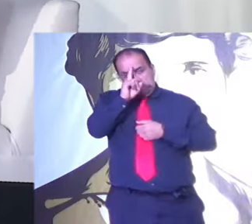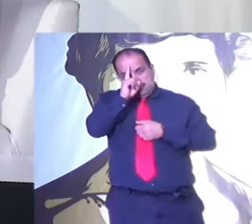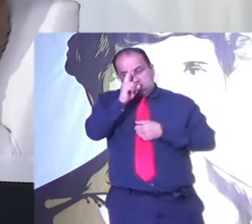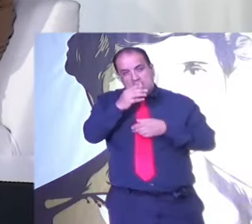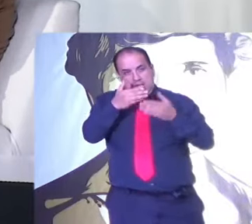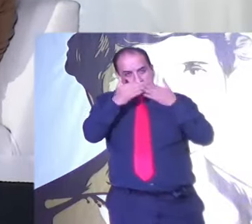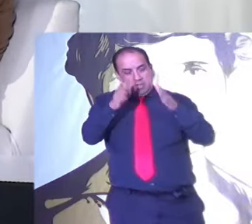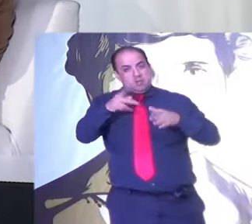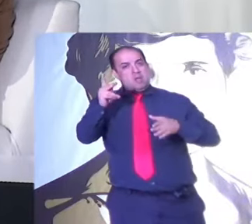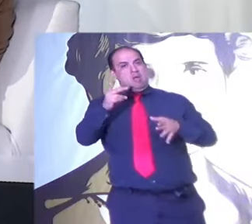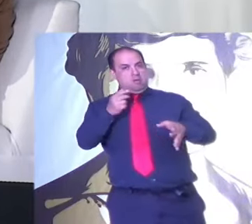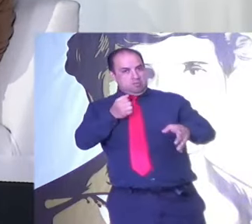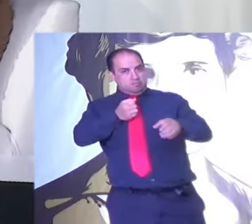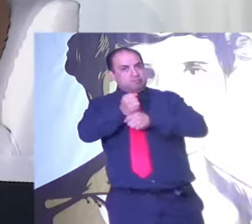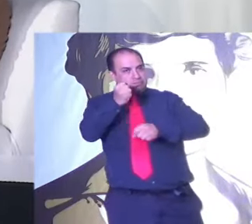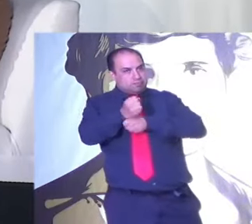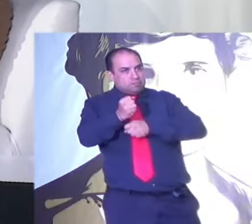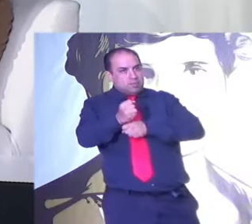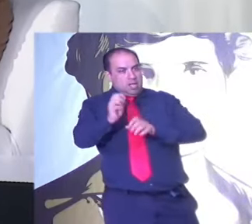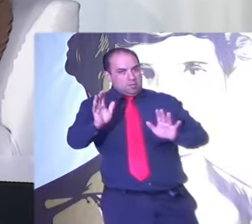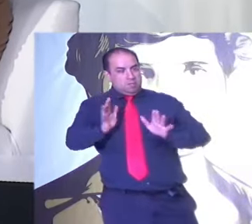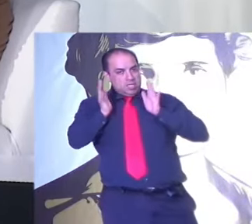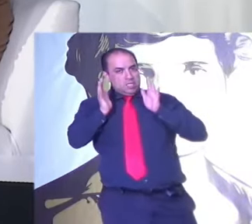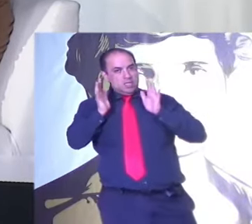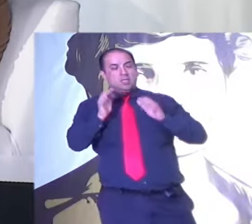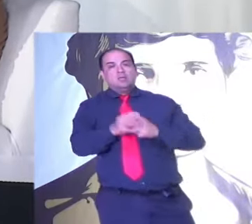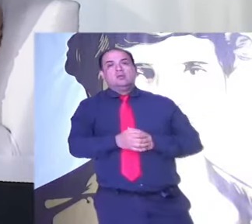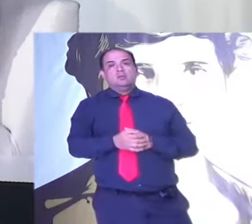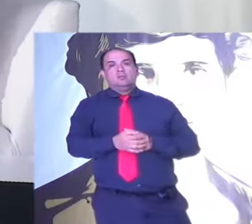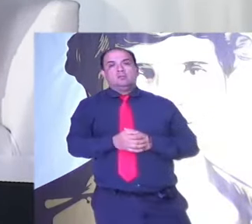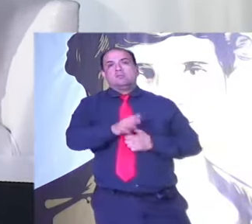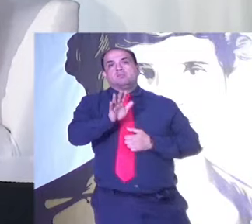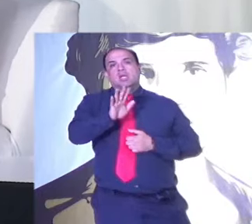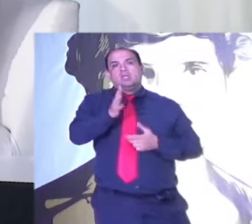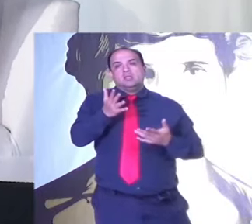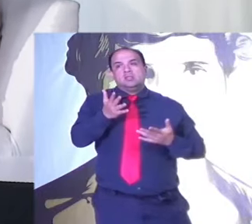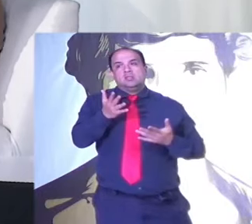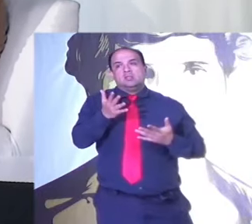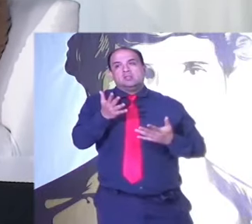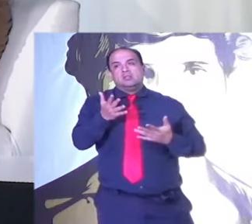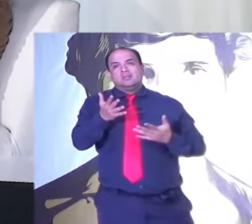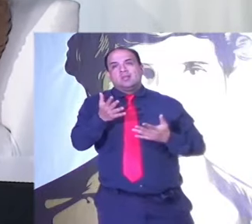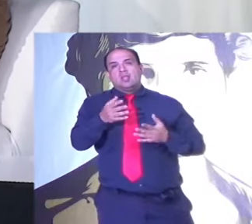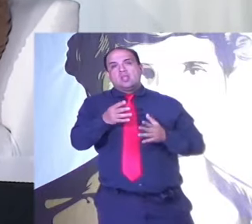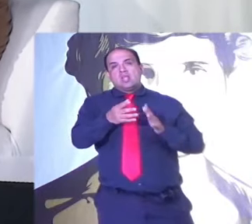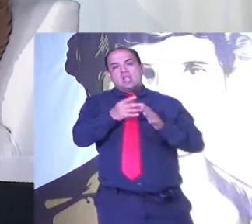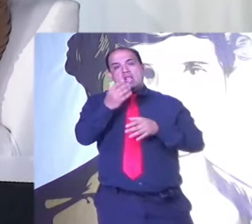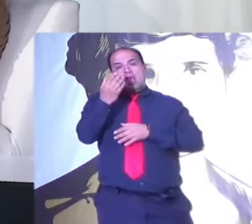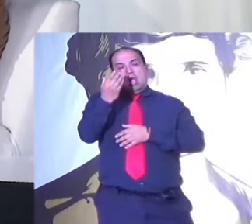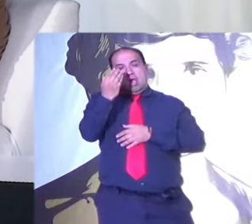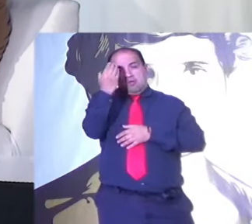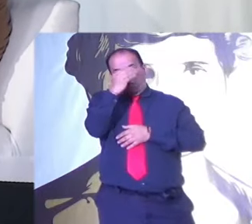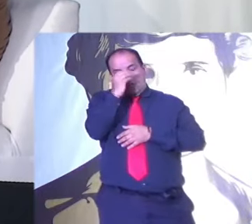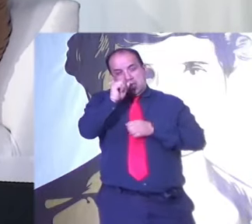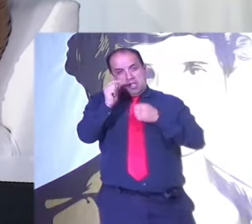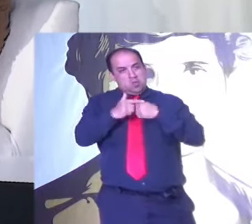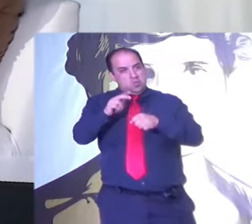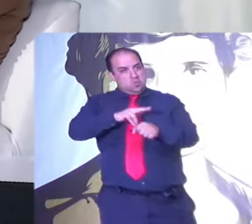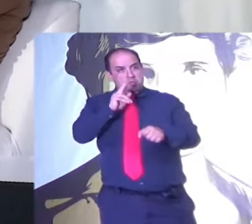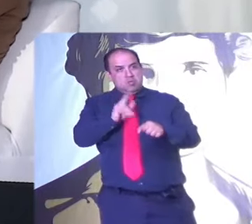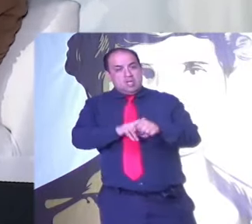violenta. Uh-huh. Y muy sorprendente. O sea, parece un retrato de algo cotidiano, y el